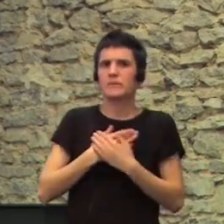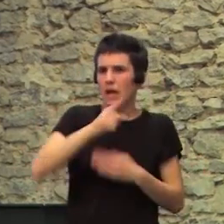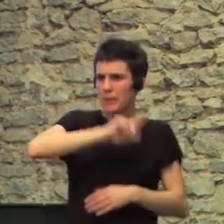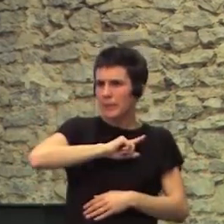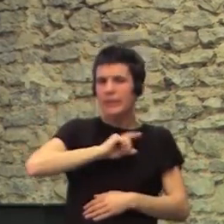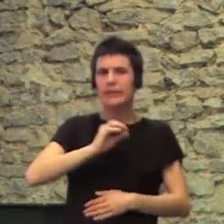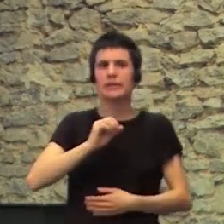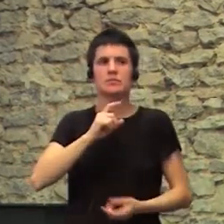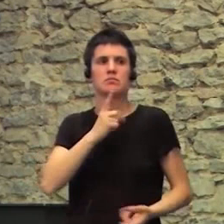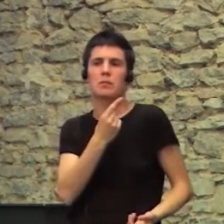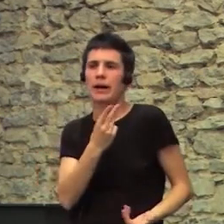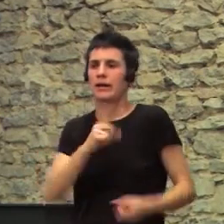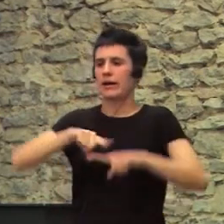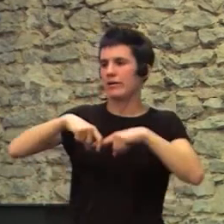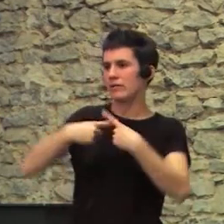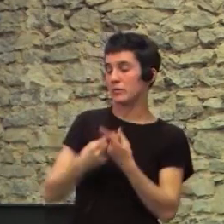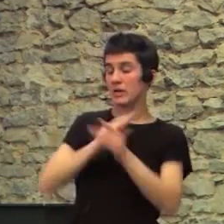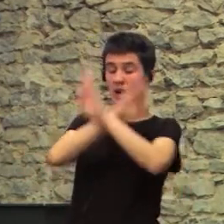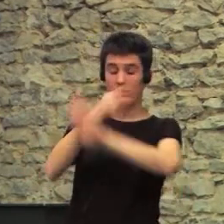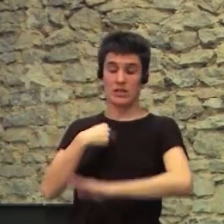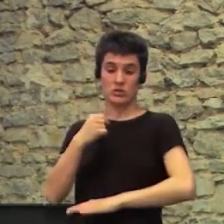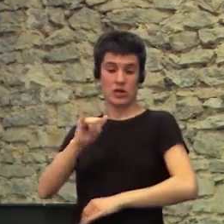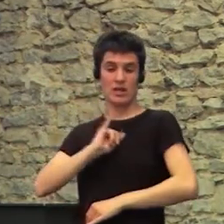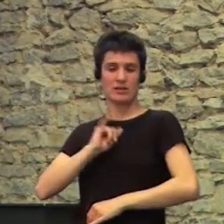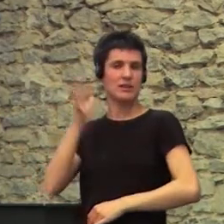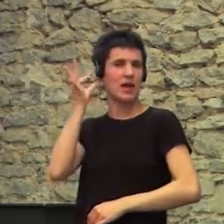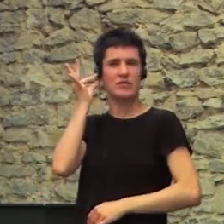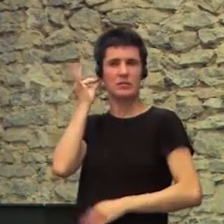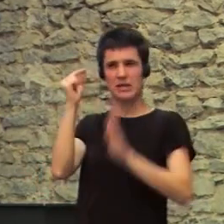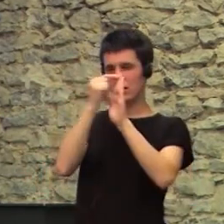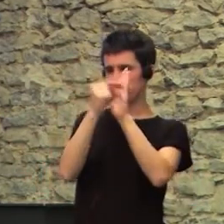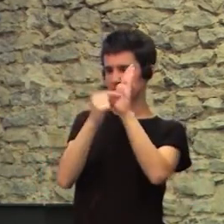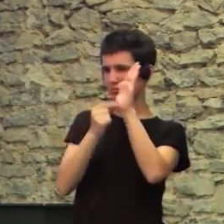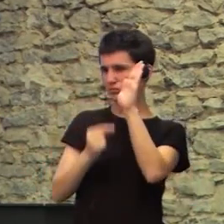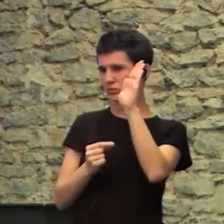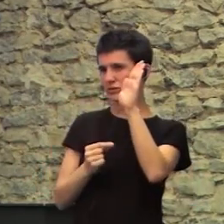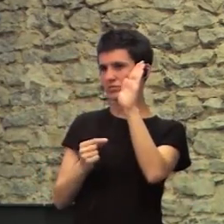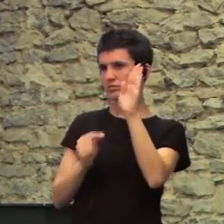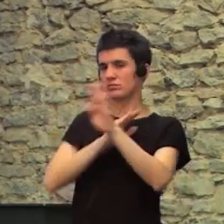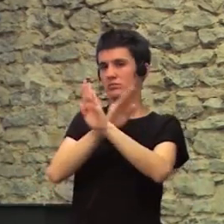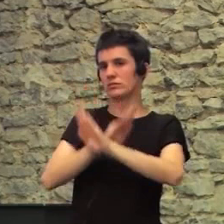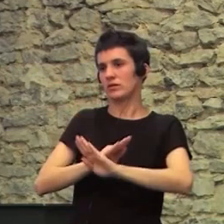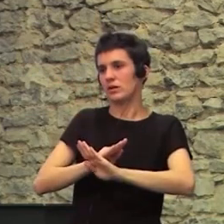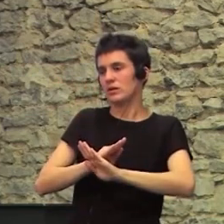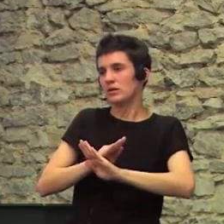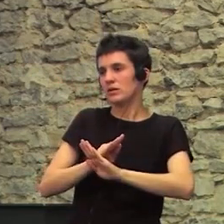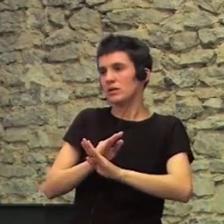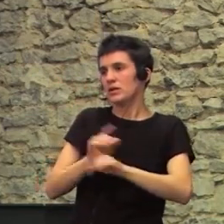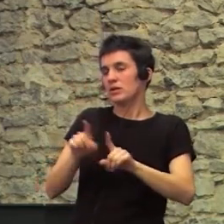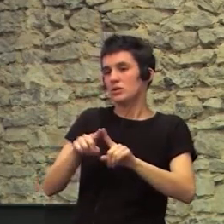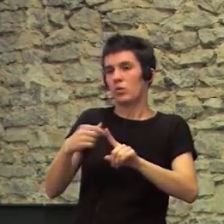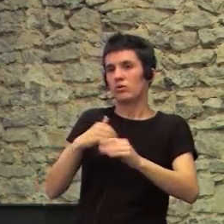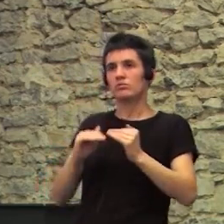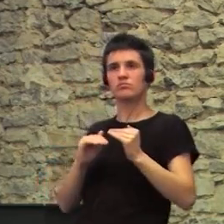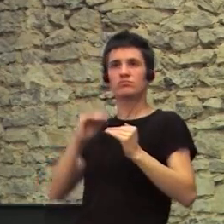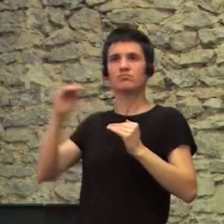que digamos que tener una identidad femenina sin fisuras, pues mi grado de devaluación de la feminidad va a ser mayor,